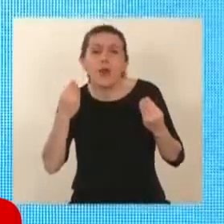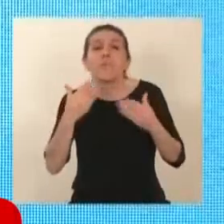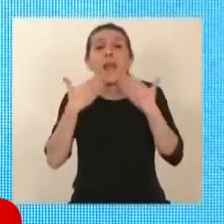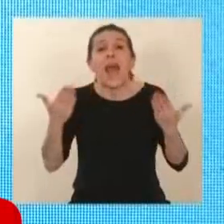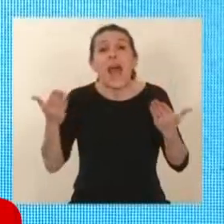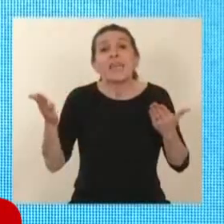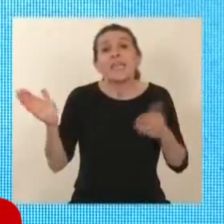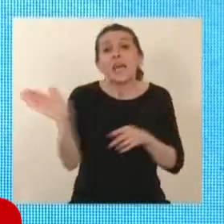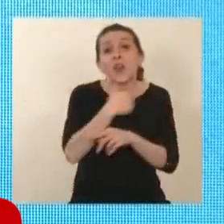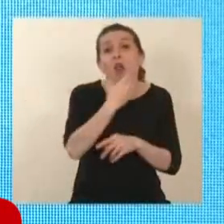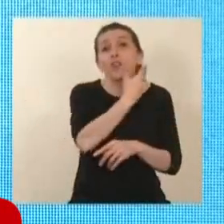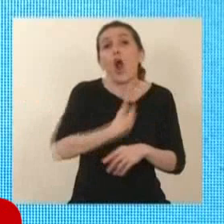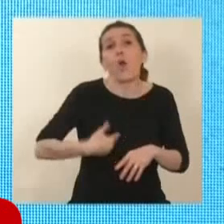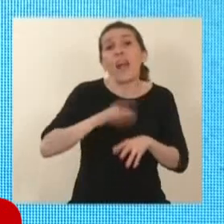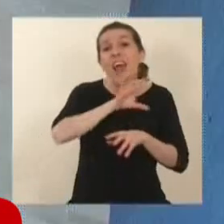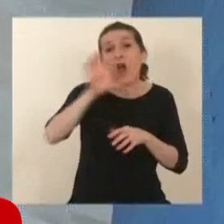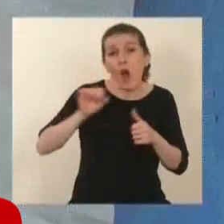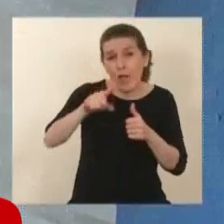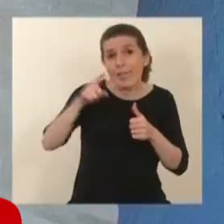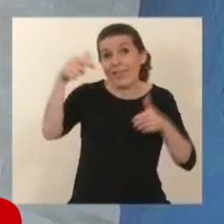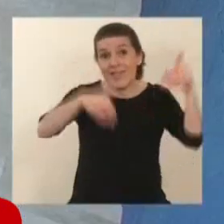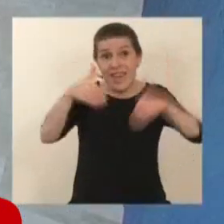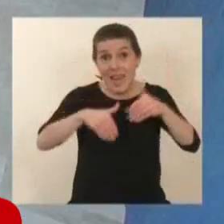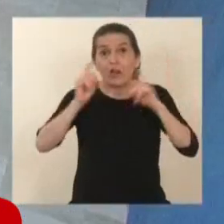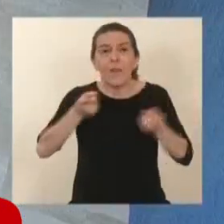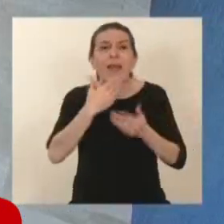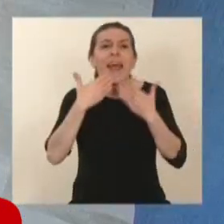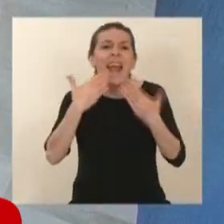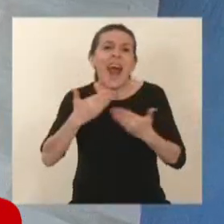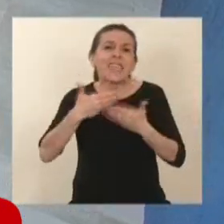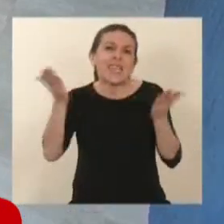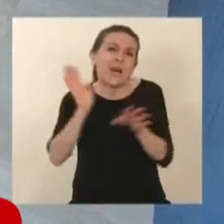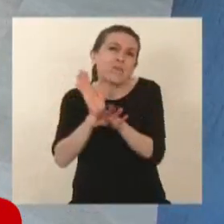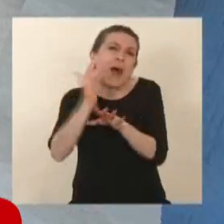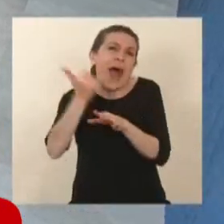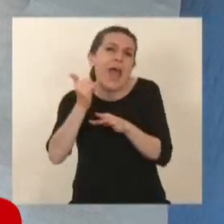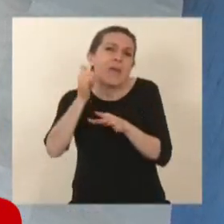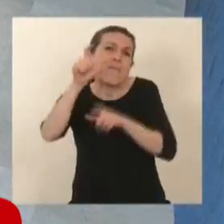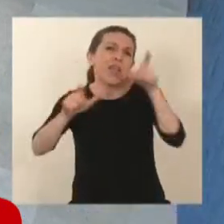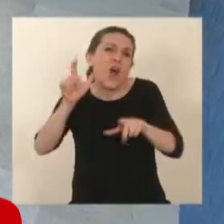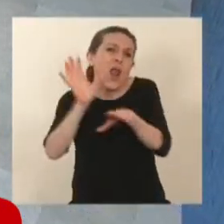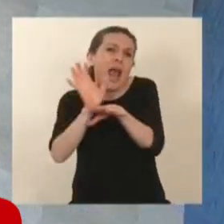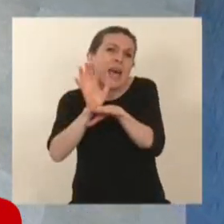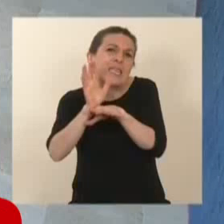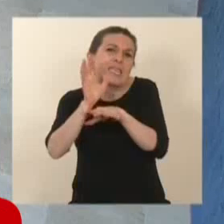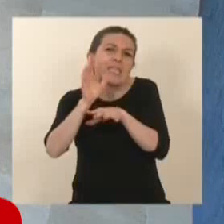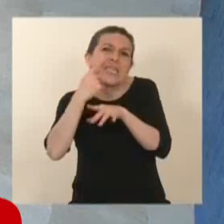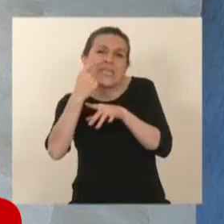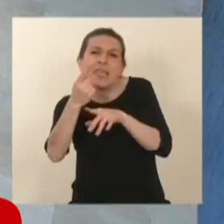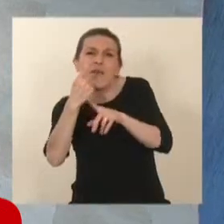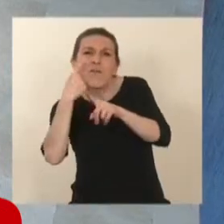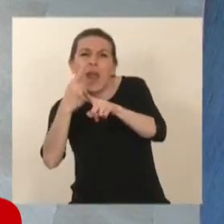Gracias a todos los gobernadores y gobernadoras que están aquí, gracias a los que están a la distancia, que los veo allí, a Alicia,